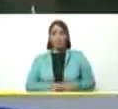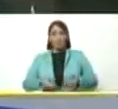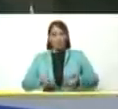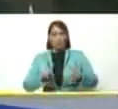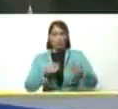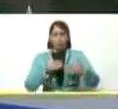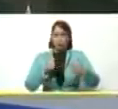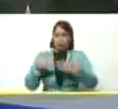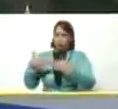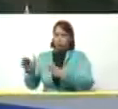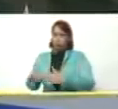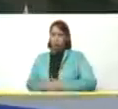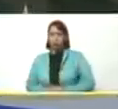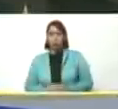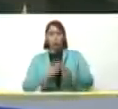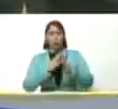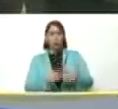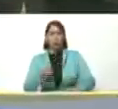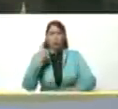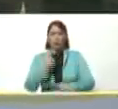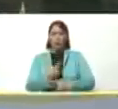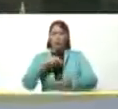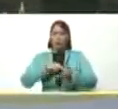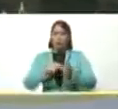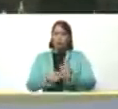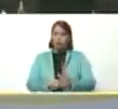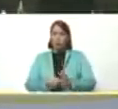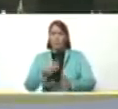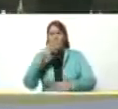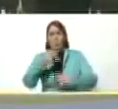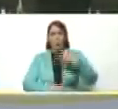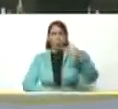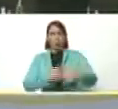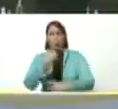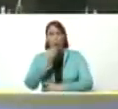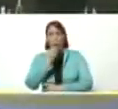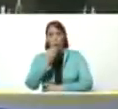activar todo lo que tiene que ver la producción de alimentos